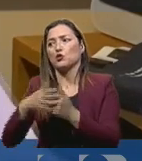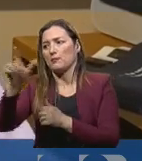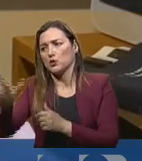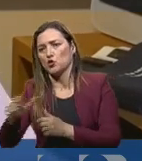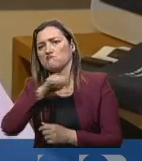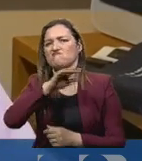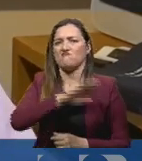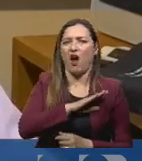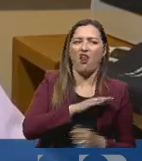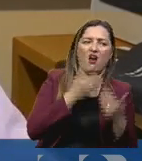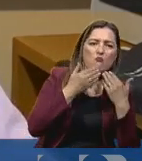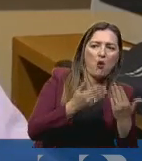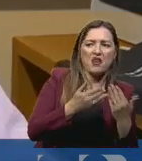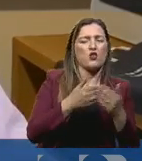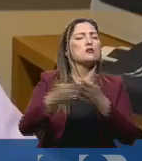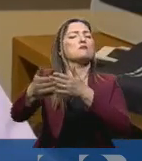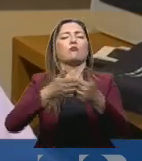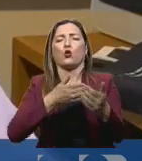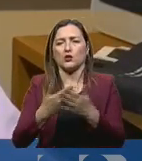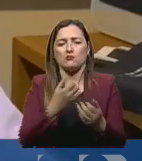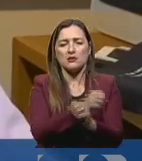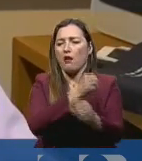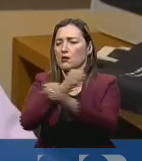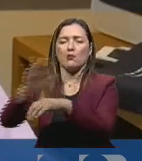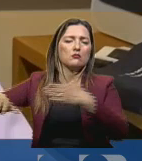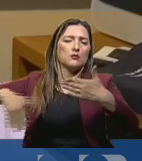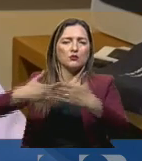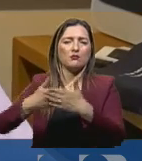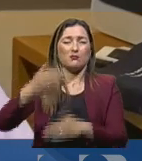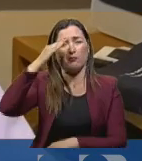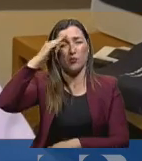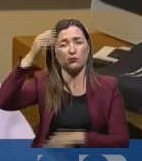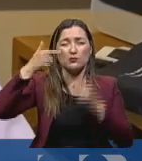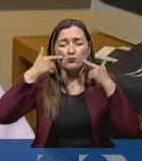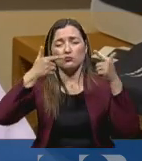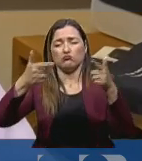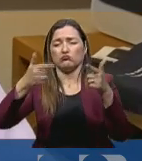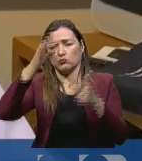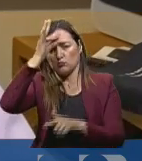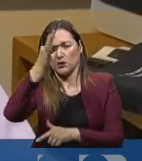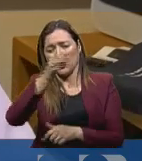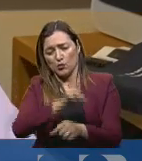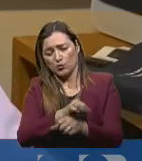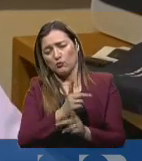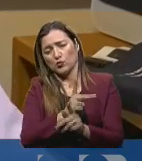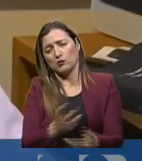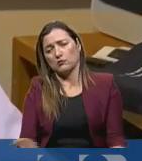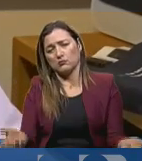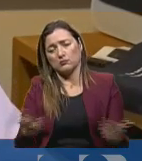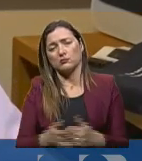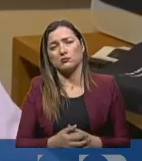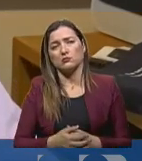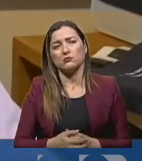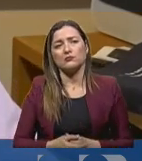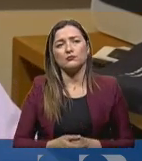entonces son situaciones en las cuales y la policía tiene que tener un resguardo a este a este tipo de personas que están privadas